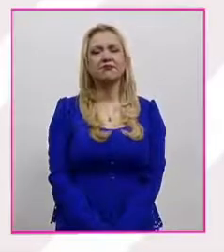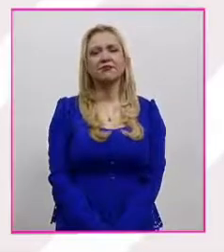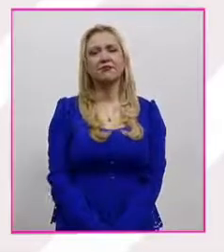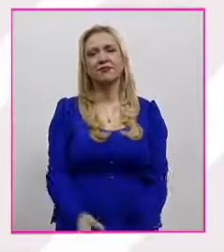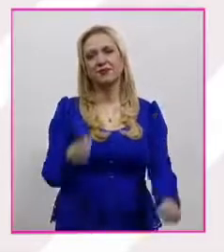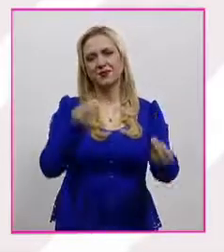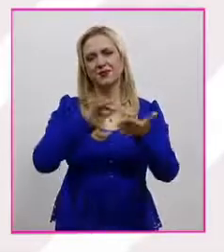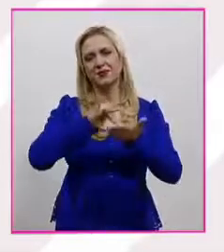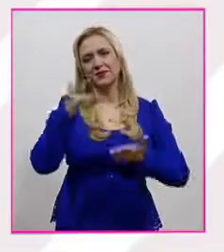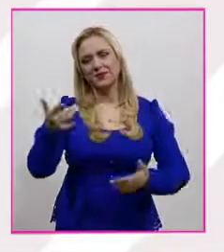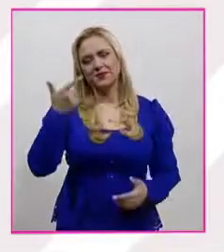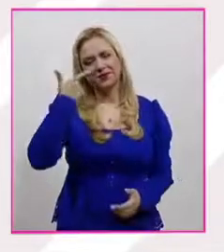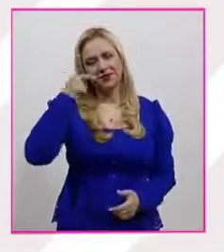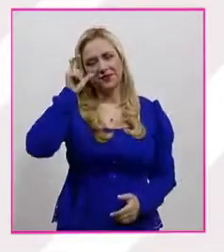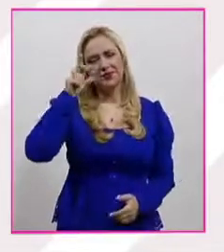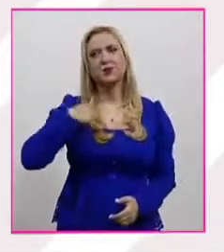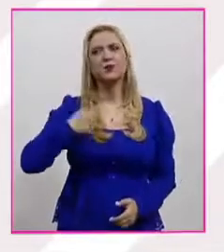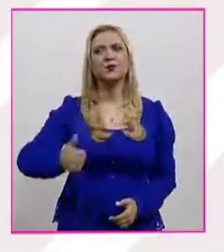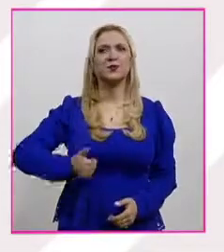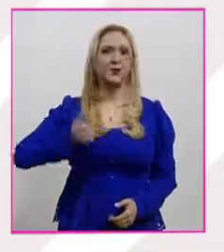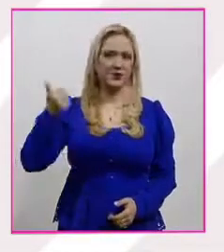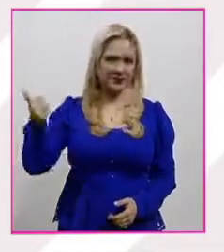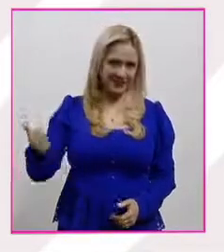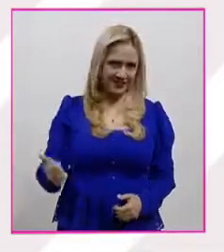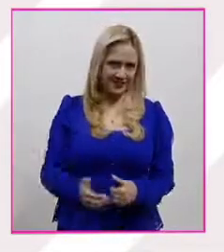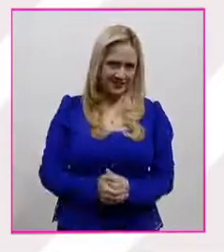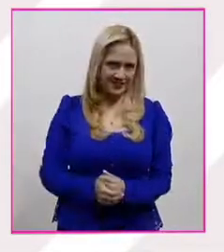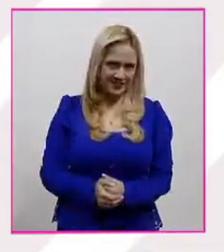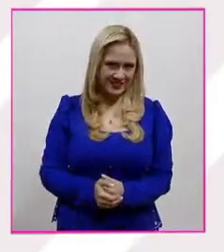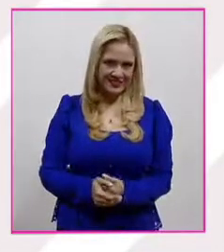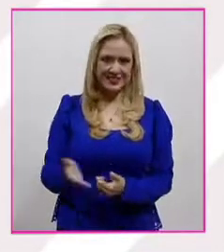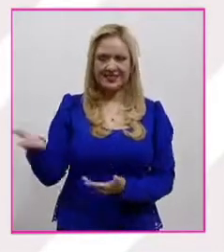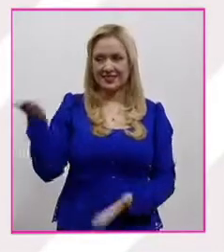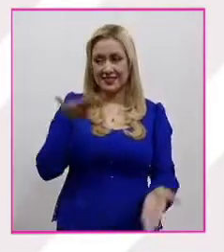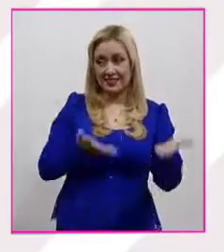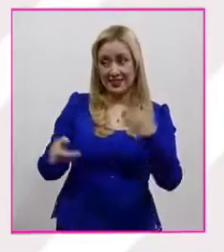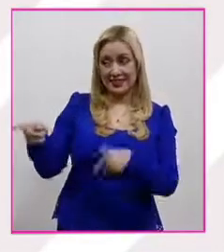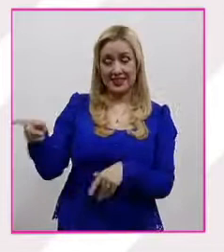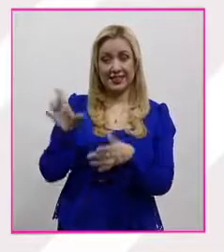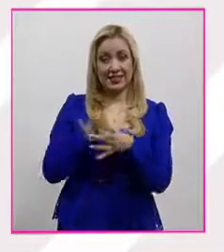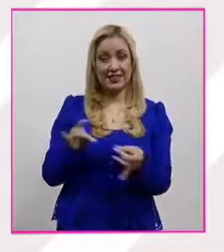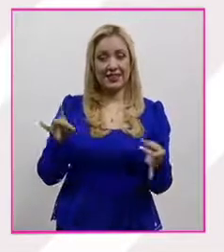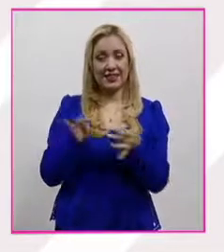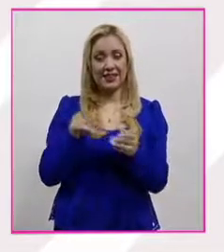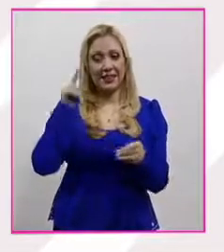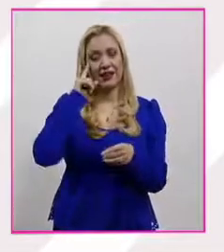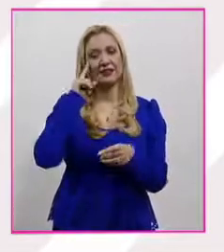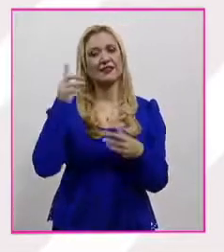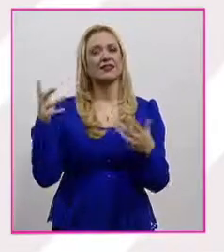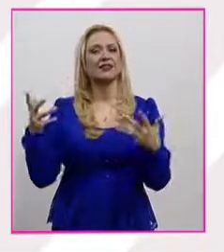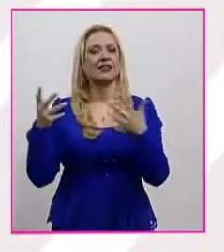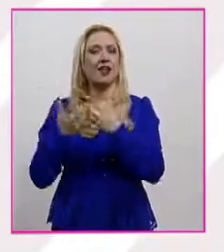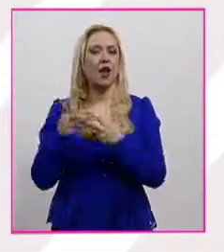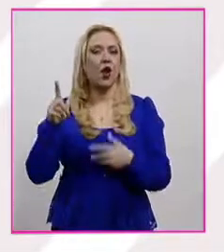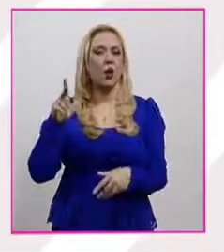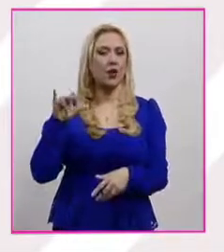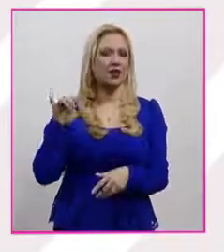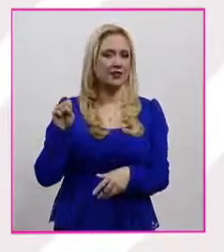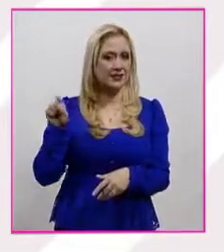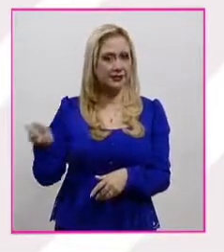Muchas gracias, Gera. Yo voy a aprovechar aquí todo lo que tan amablemente nos compartió Luis como para vincularlo. Vamos a vincular, o sea,